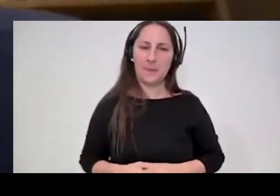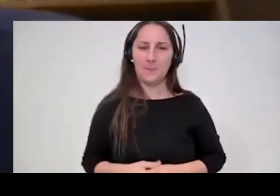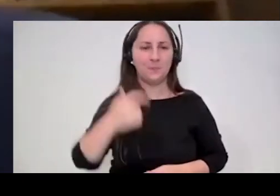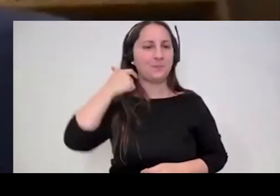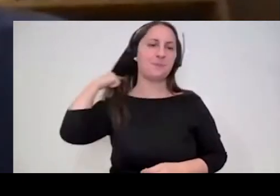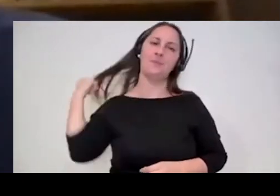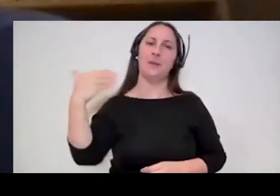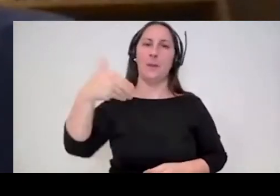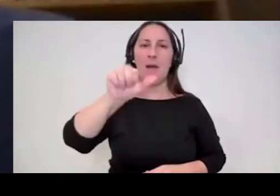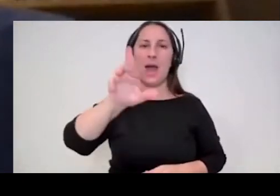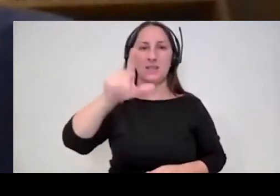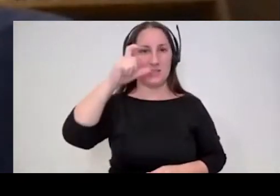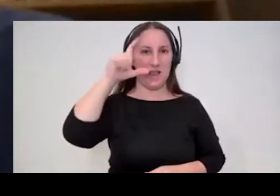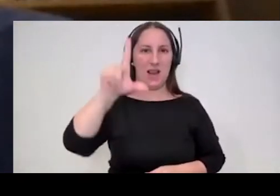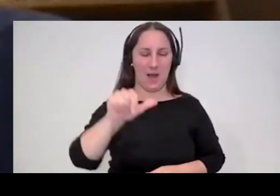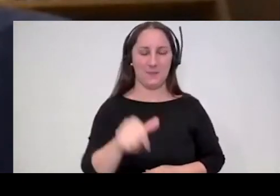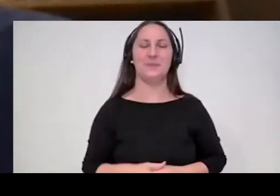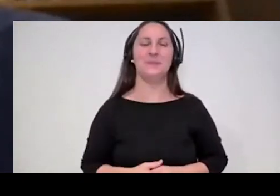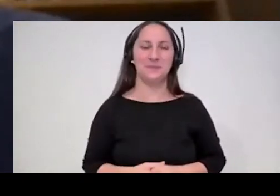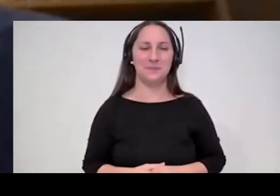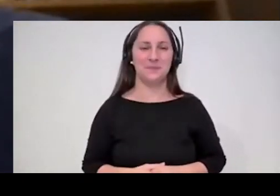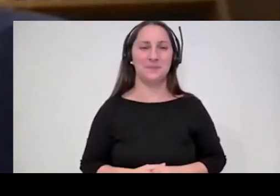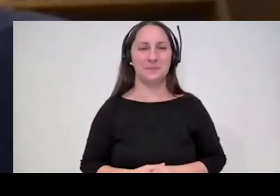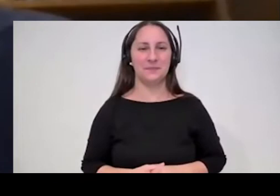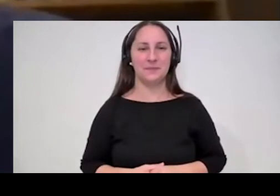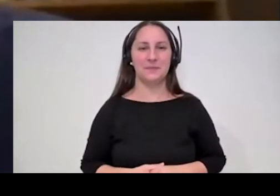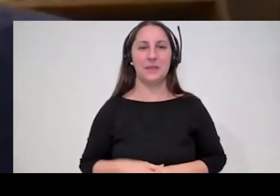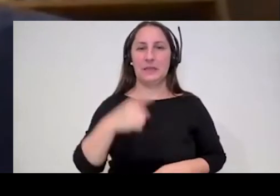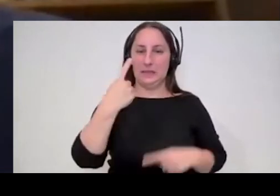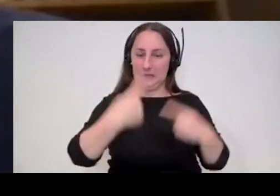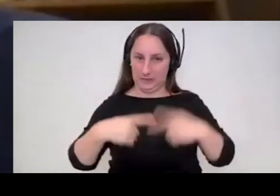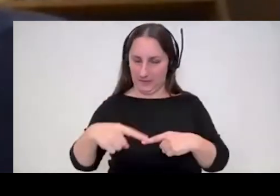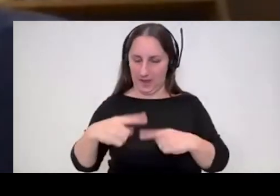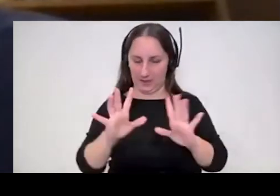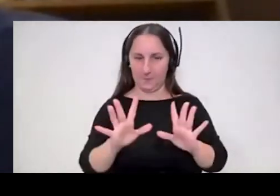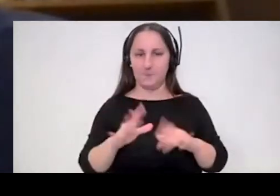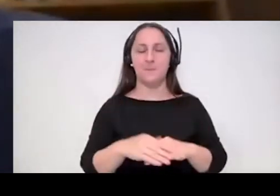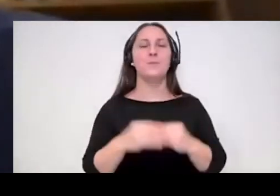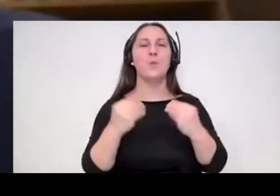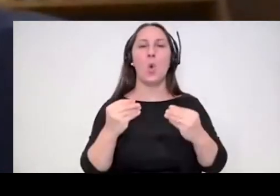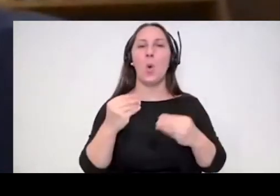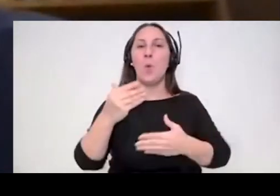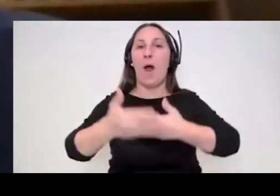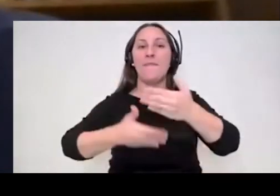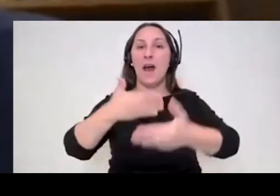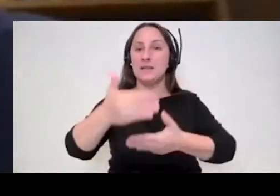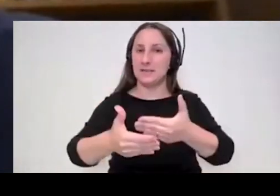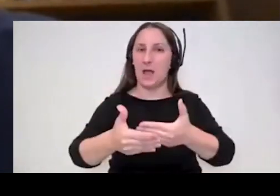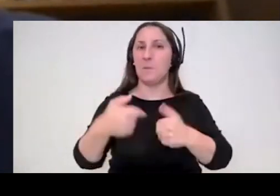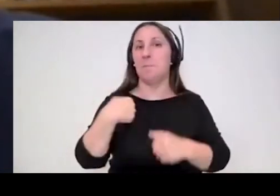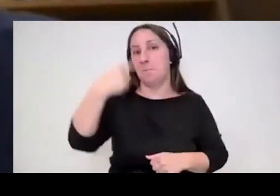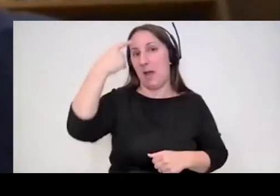¿no? A ver, hay varias cuestiones. ¿Cómo avanza? Y yo creo que todavía avanza lento.